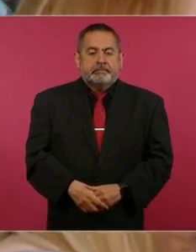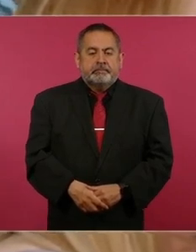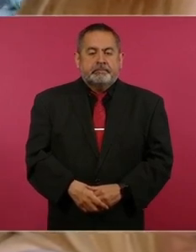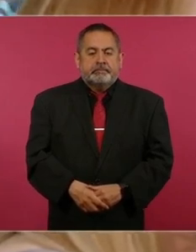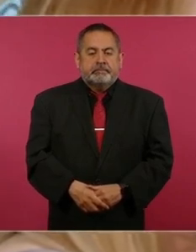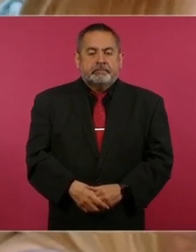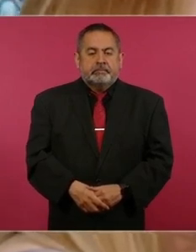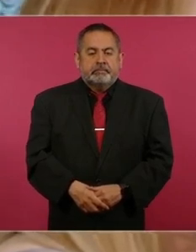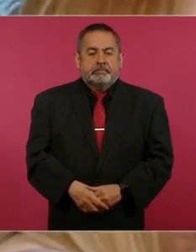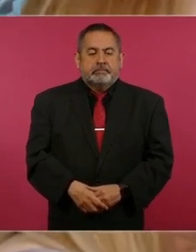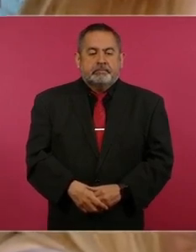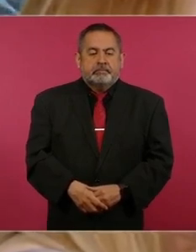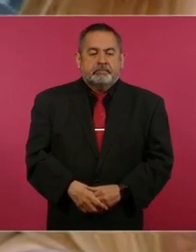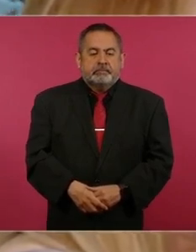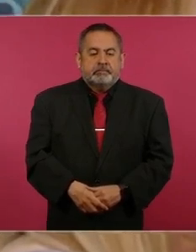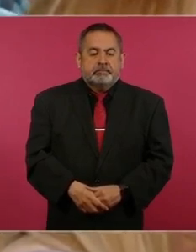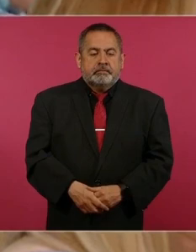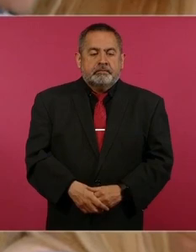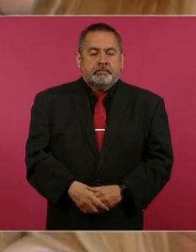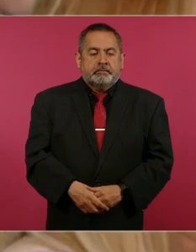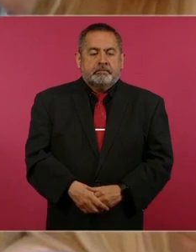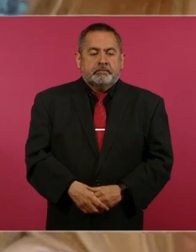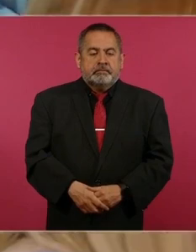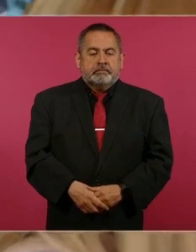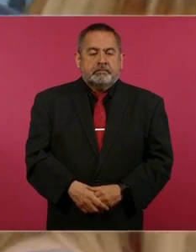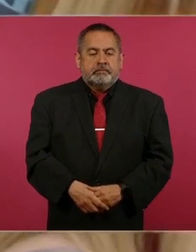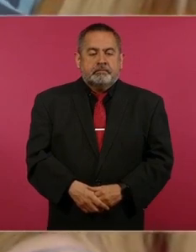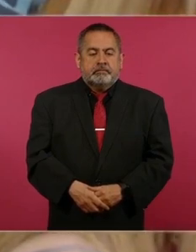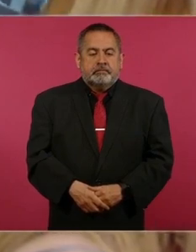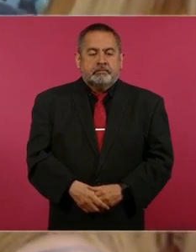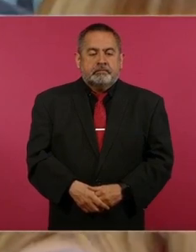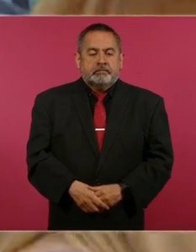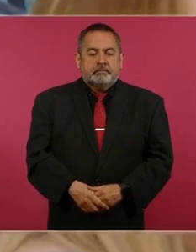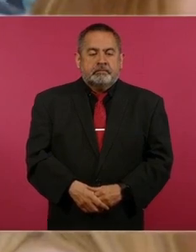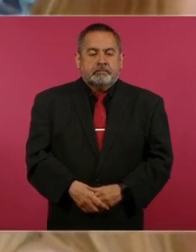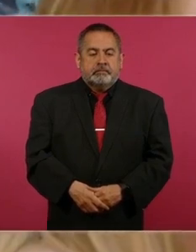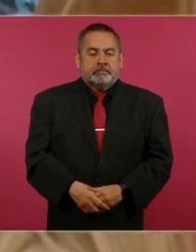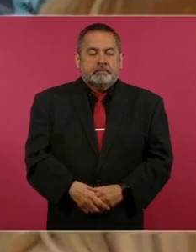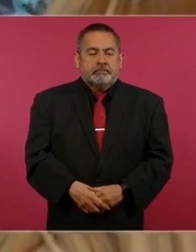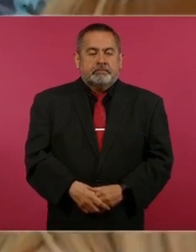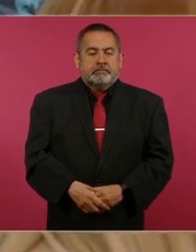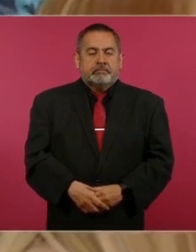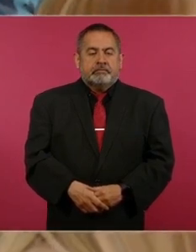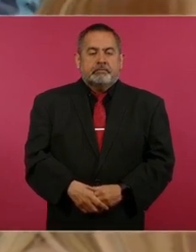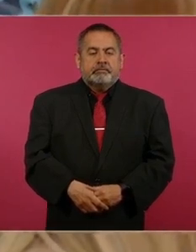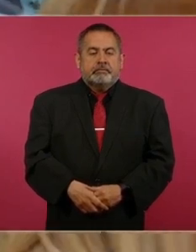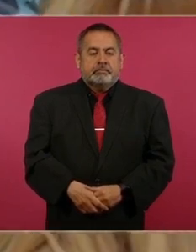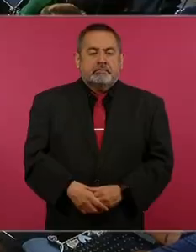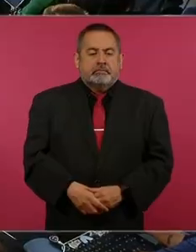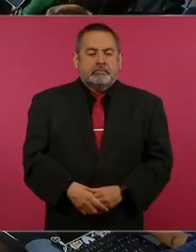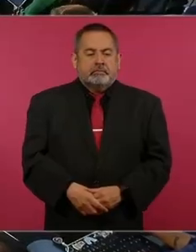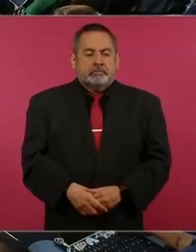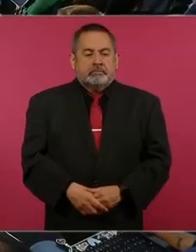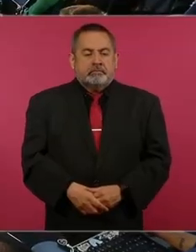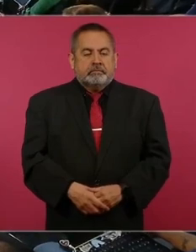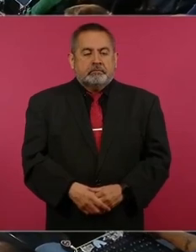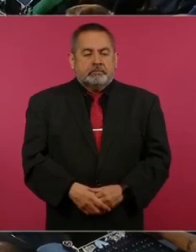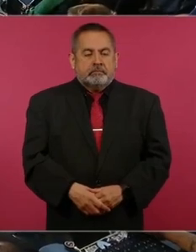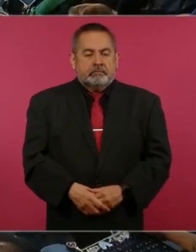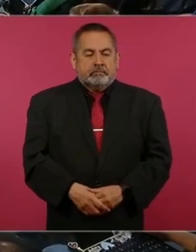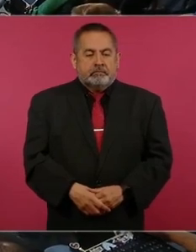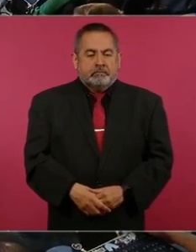Silva. Sí, sí, la tengo. Es muy rápido, señor presidente, está fechada. ¿Ya la tienes?